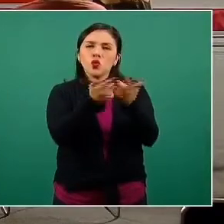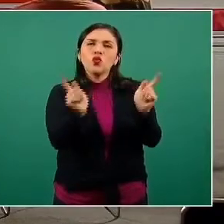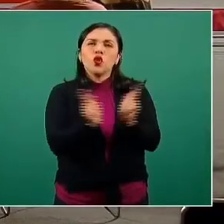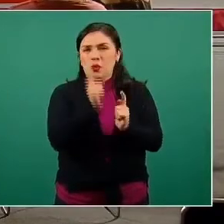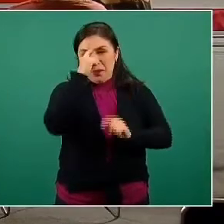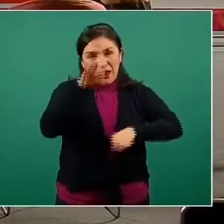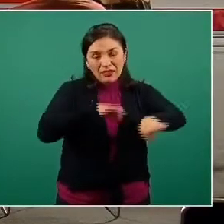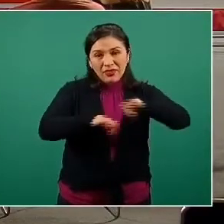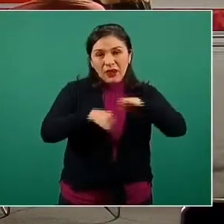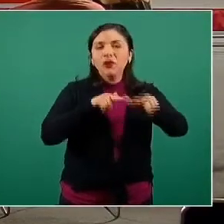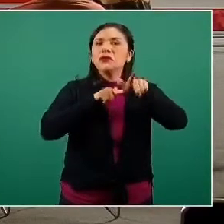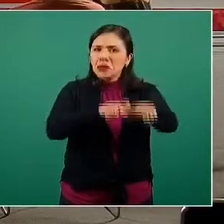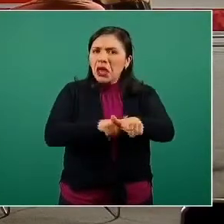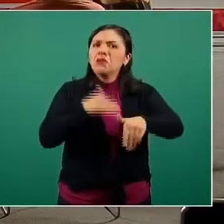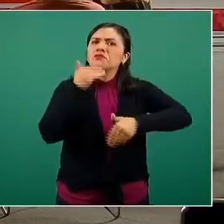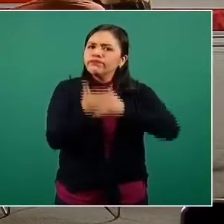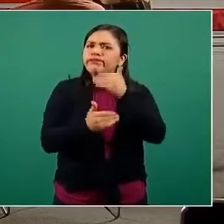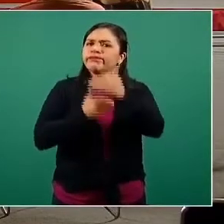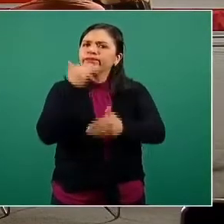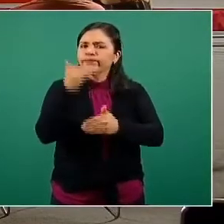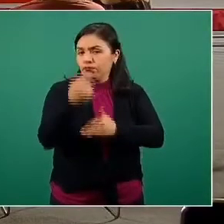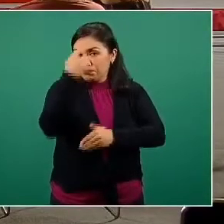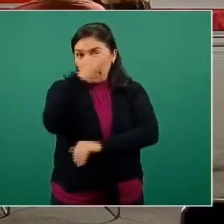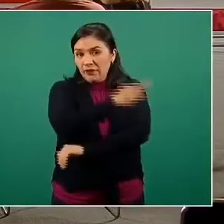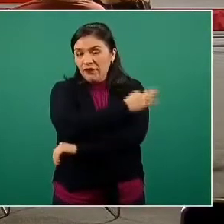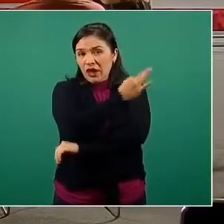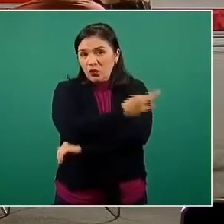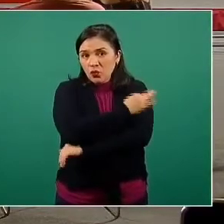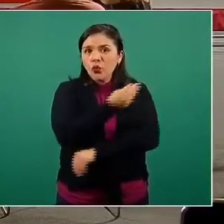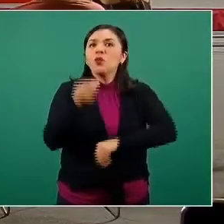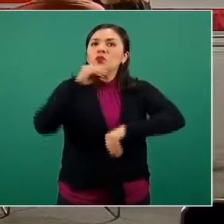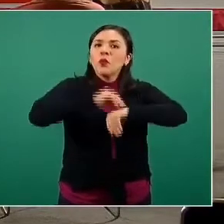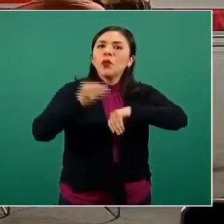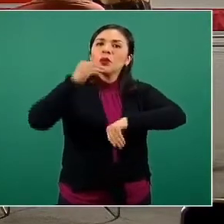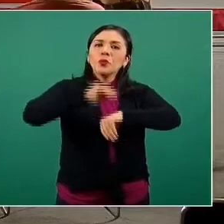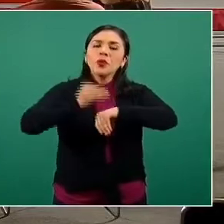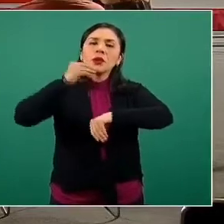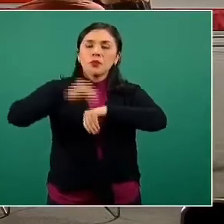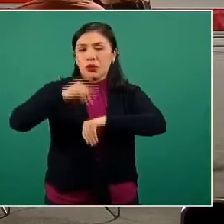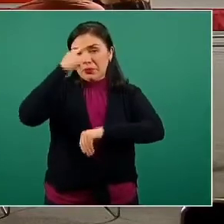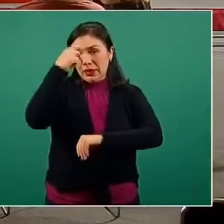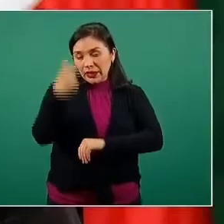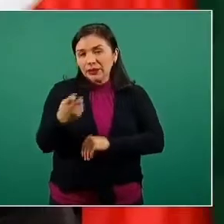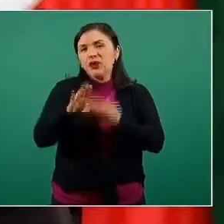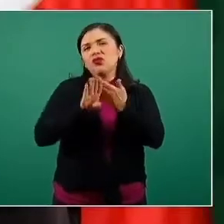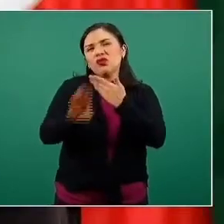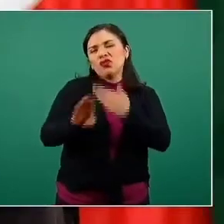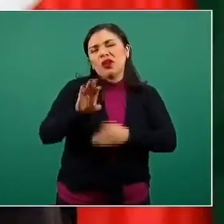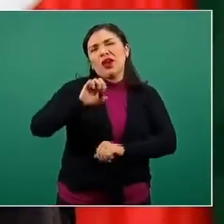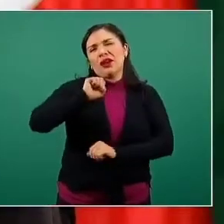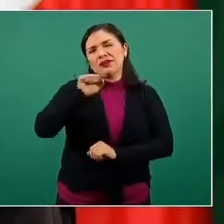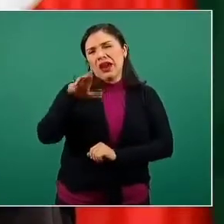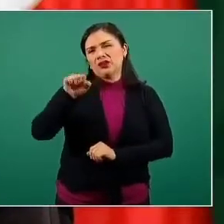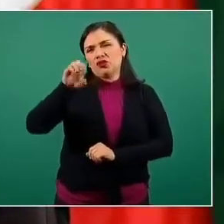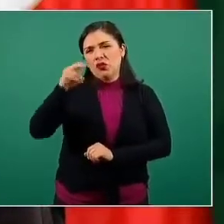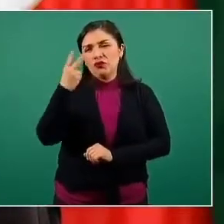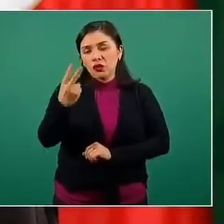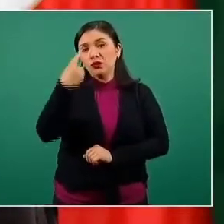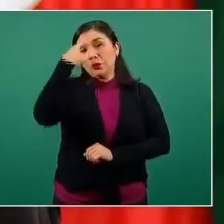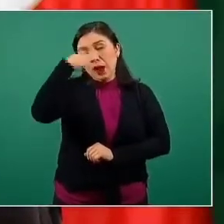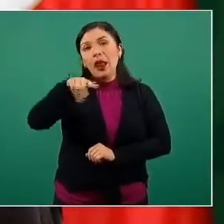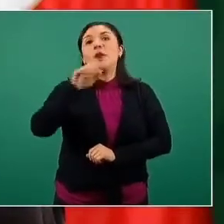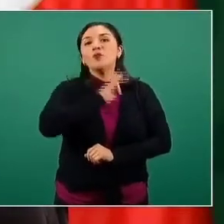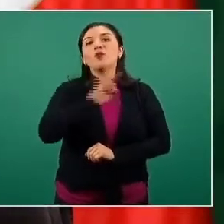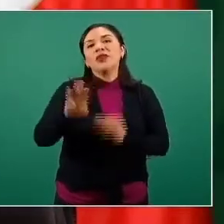operativa pues continúa avanzando en relación a la aplicación de la vacuna contra el virus SARS-CoV-2, precisamente para